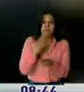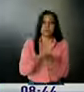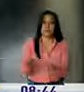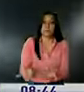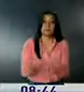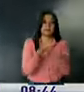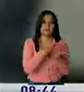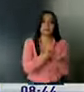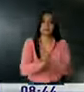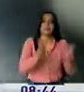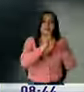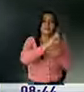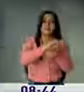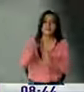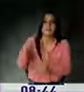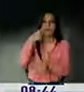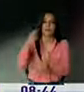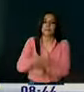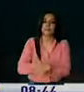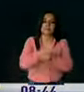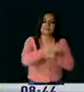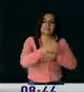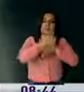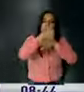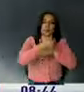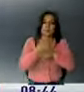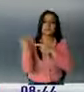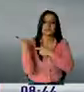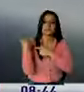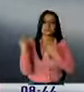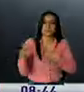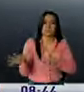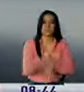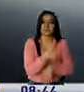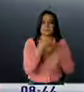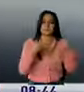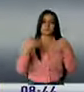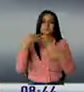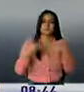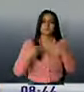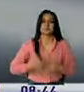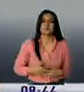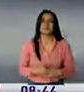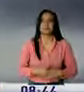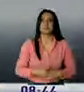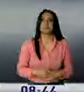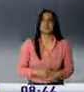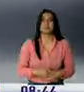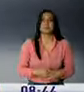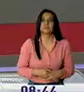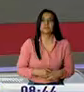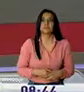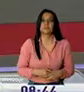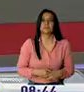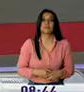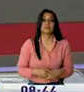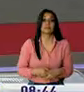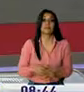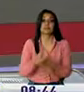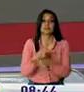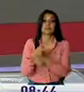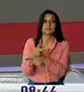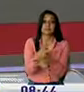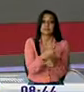de flagrancia y puesto a órdenes de la autoridad competente. En Quito informó Andrea Valareso. Hay que tener mucho cuidado con